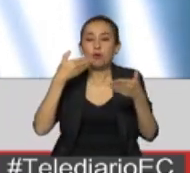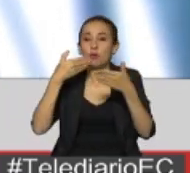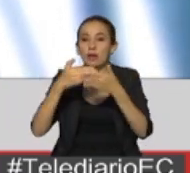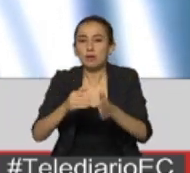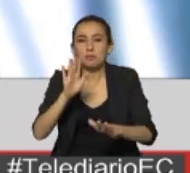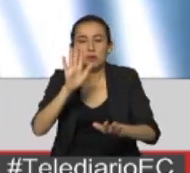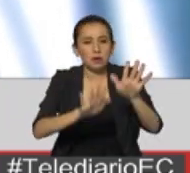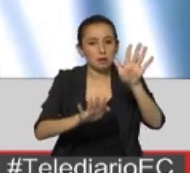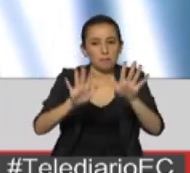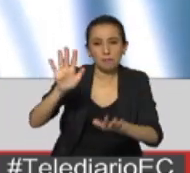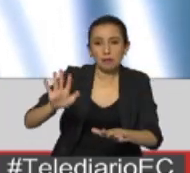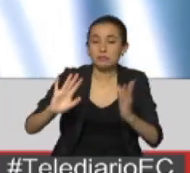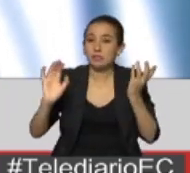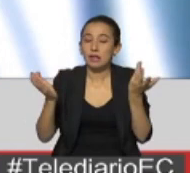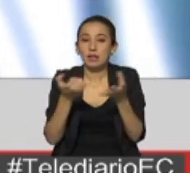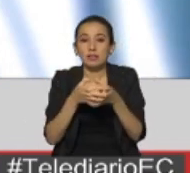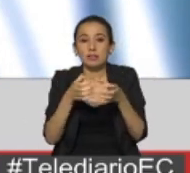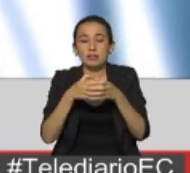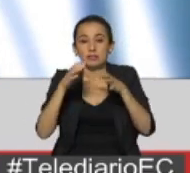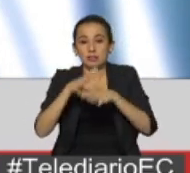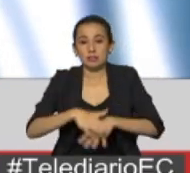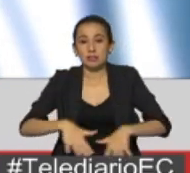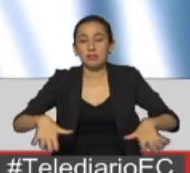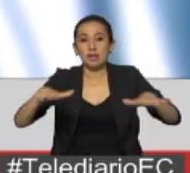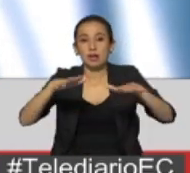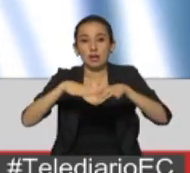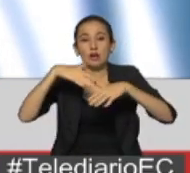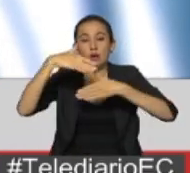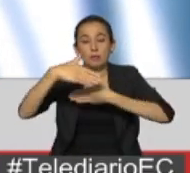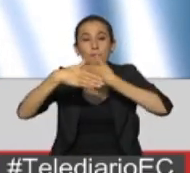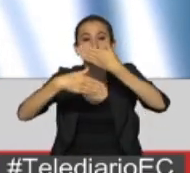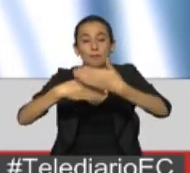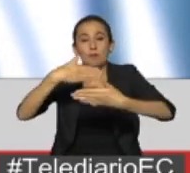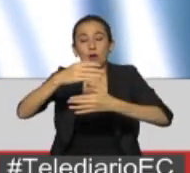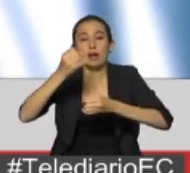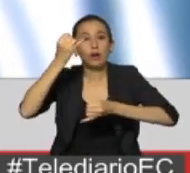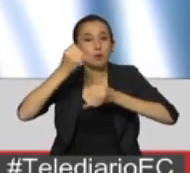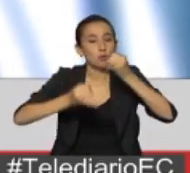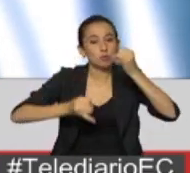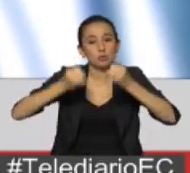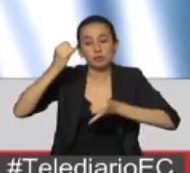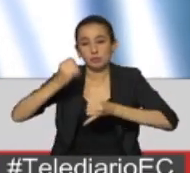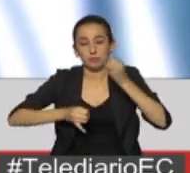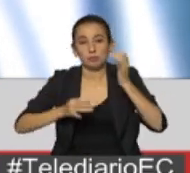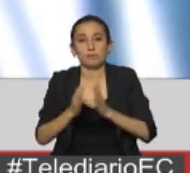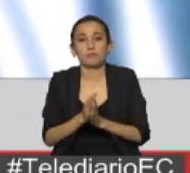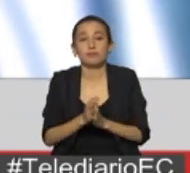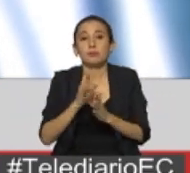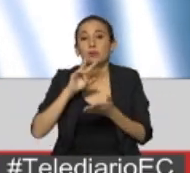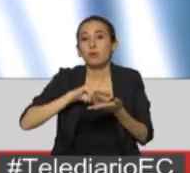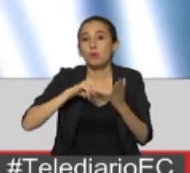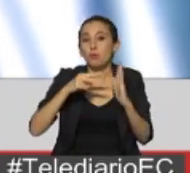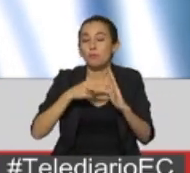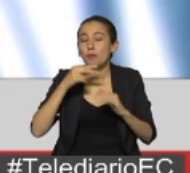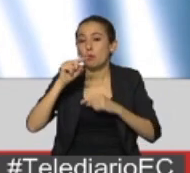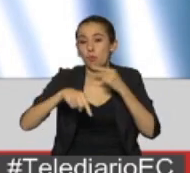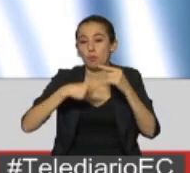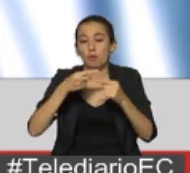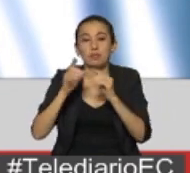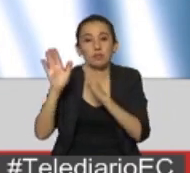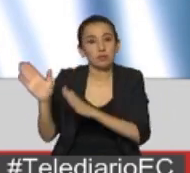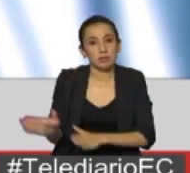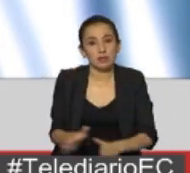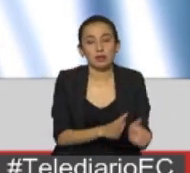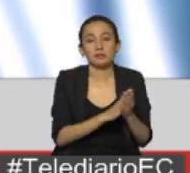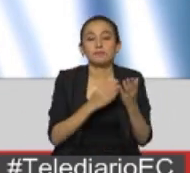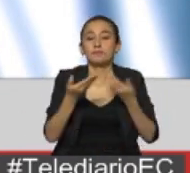transfiramos esas 3 cuotas de moratoria al último de lo que sería el diferimiento de pago, es decir, cuando termine el plazo. Entonces, el